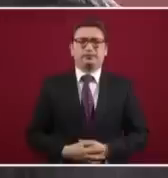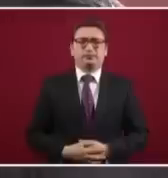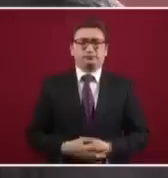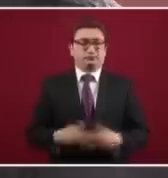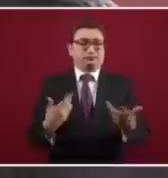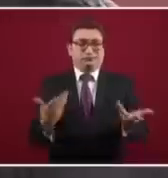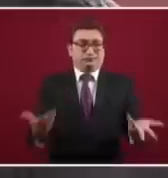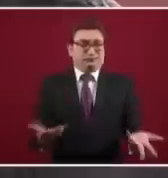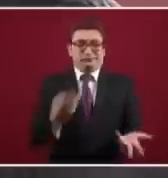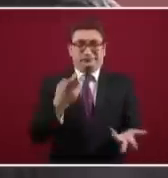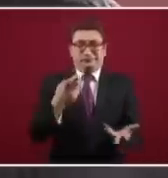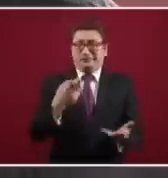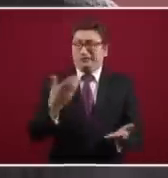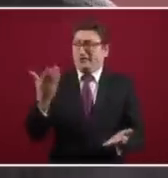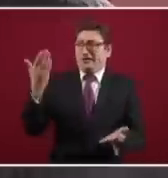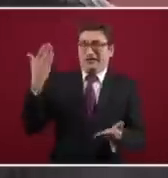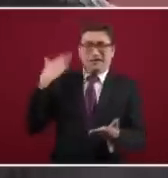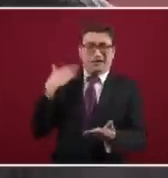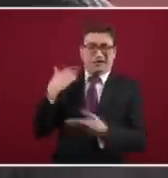Entonces, pues estamos pagando